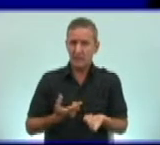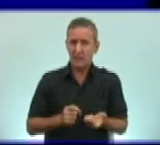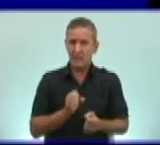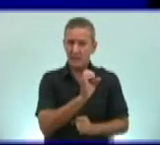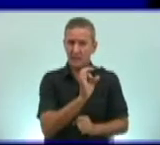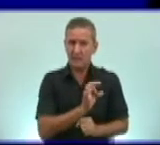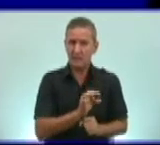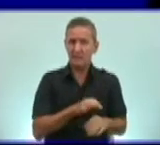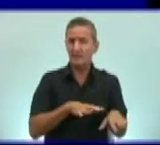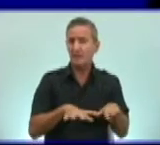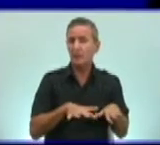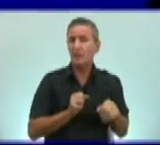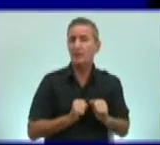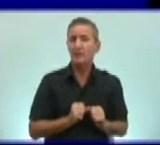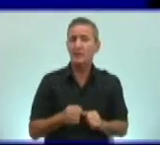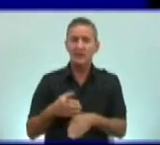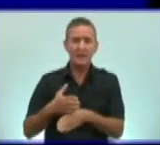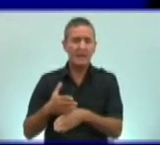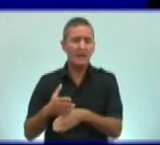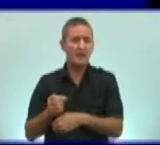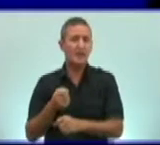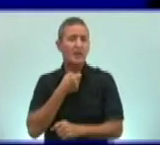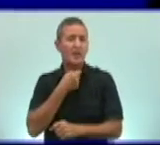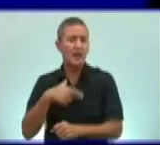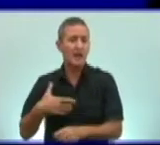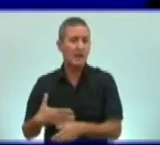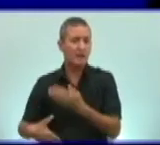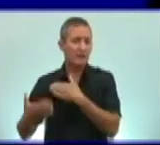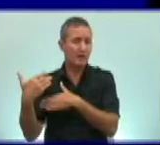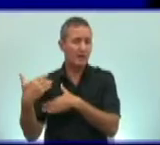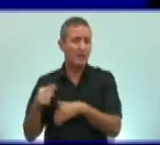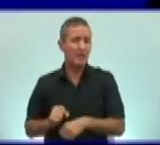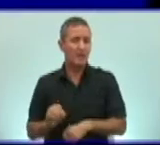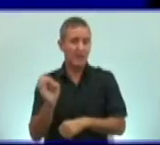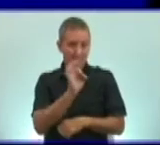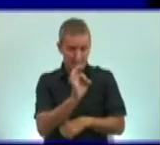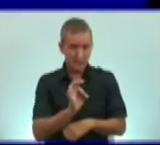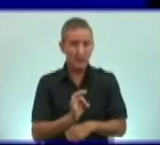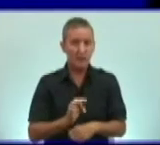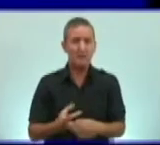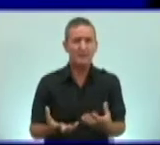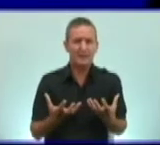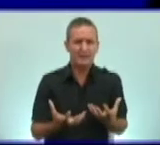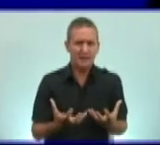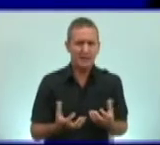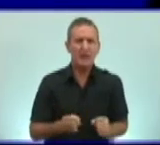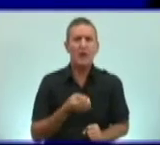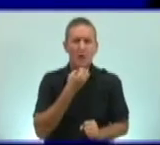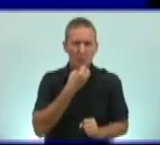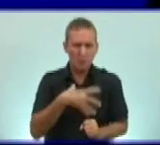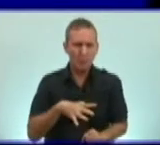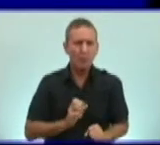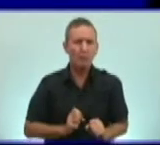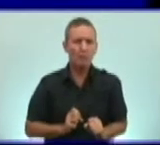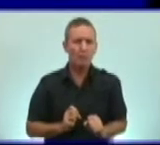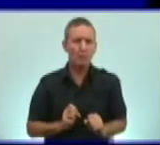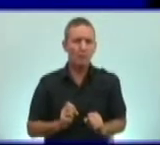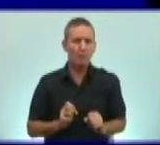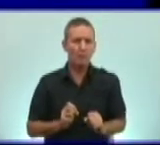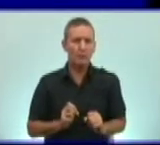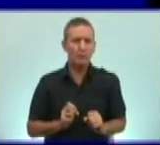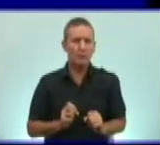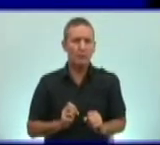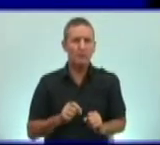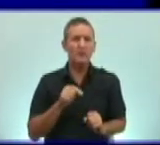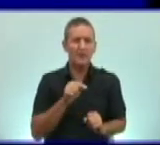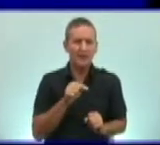en movimiento, pero a diferencia del ejemplo anterior, estas partículas están cargadas, por lo que podrían entonces, en